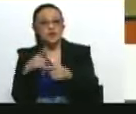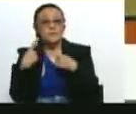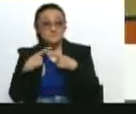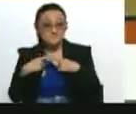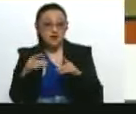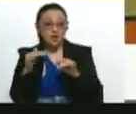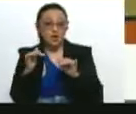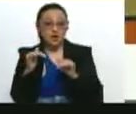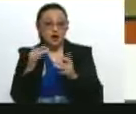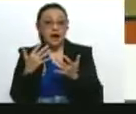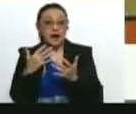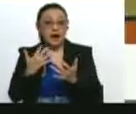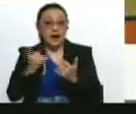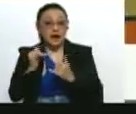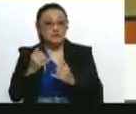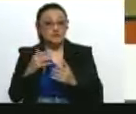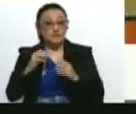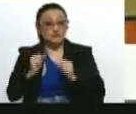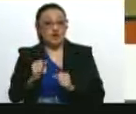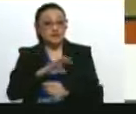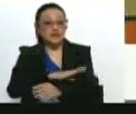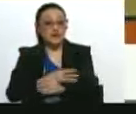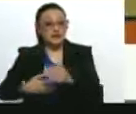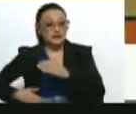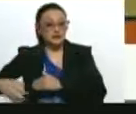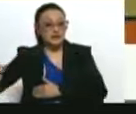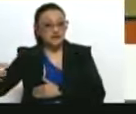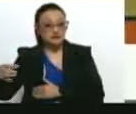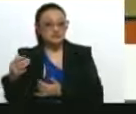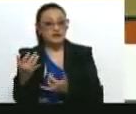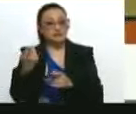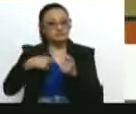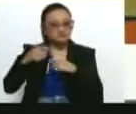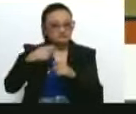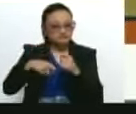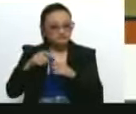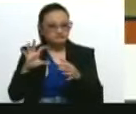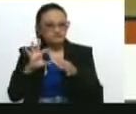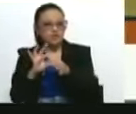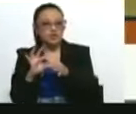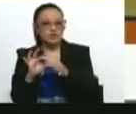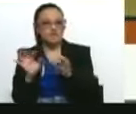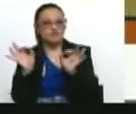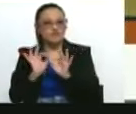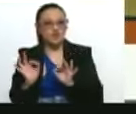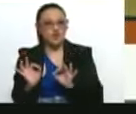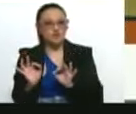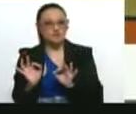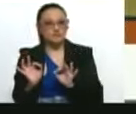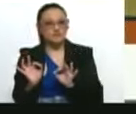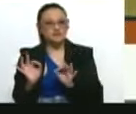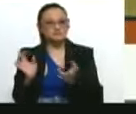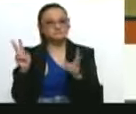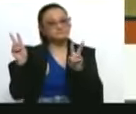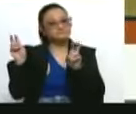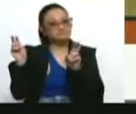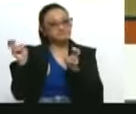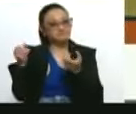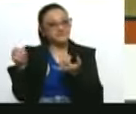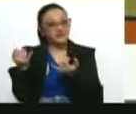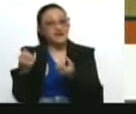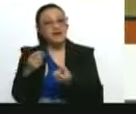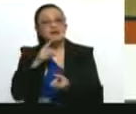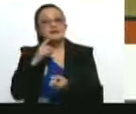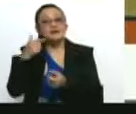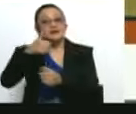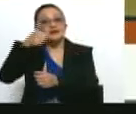un gran potencial y una gran riqueza, asociaciones estratégicas, entre comillas, que le garantizaban a las transnacionales petroleras